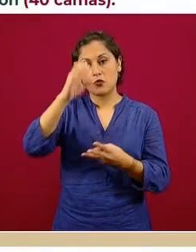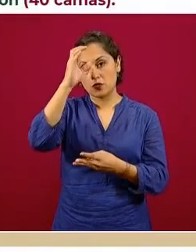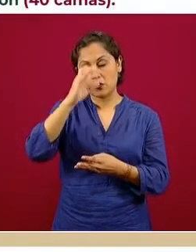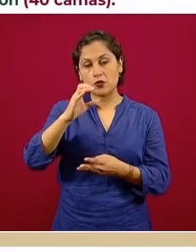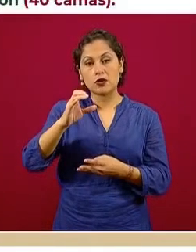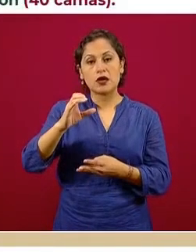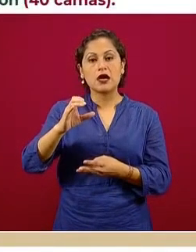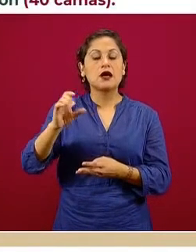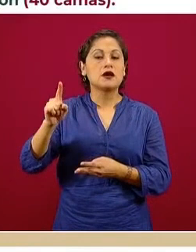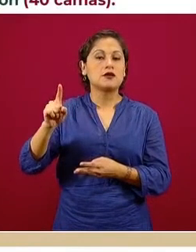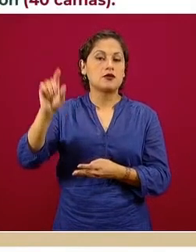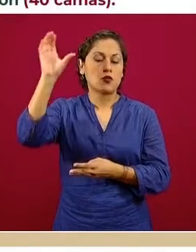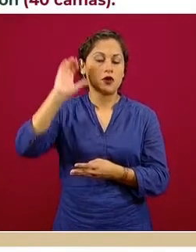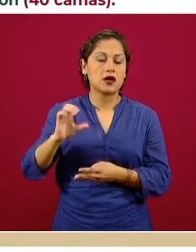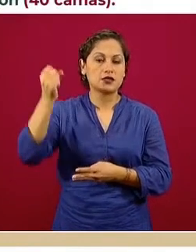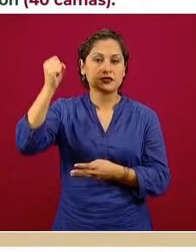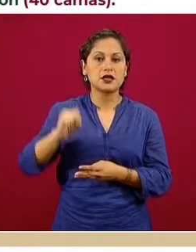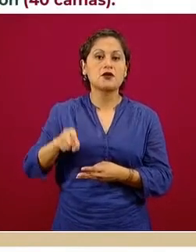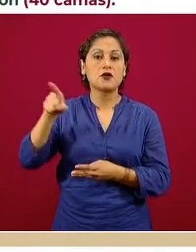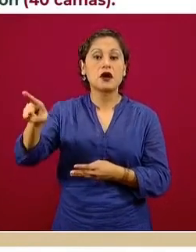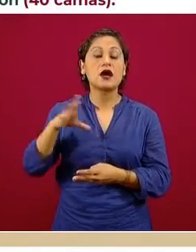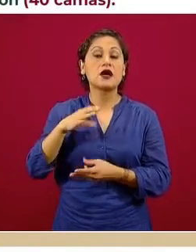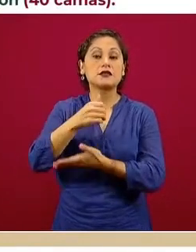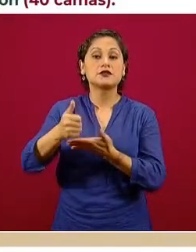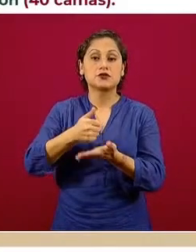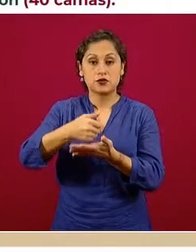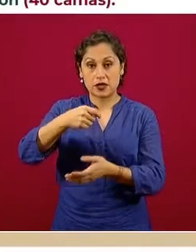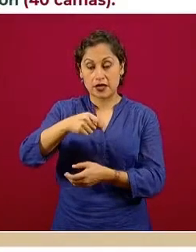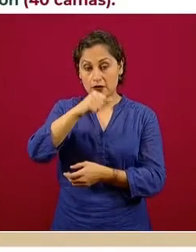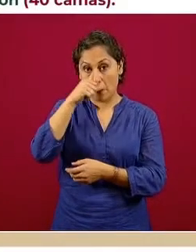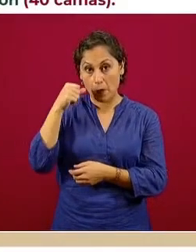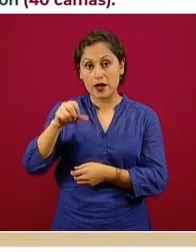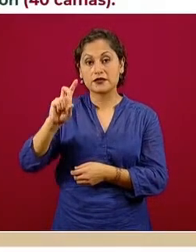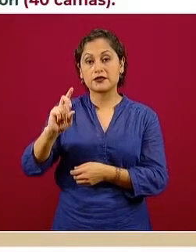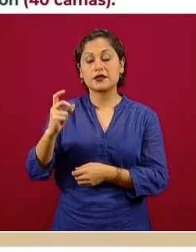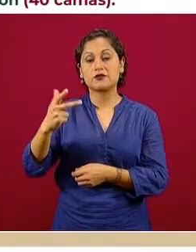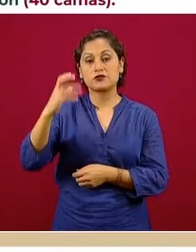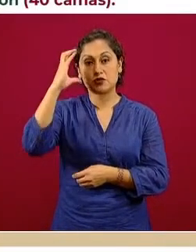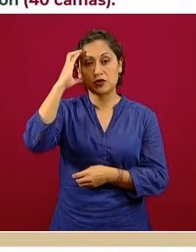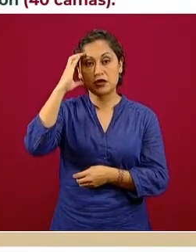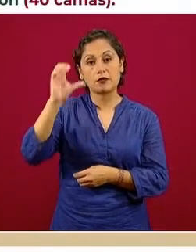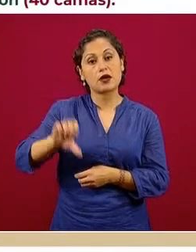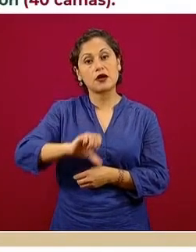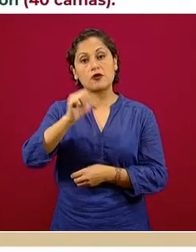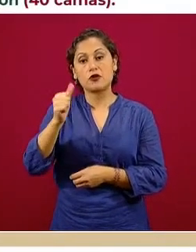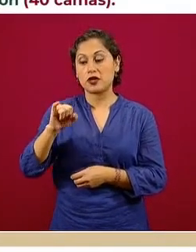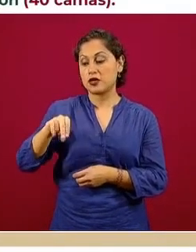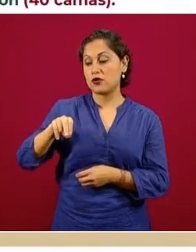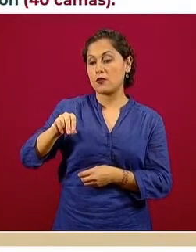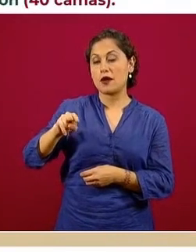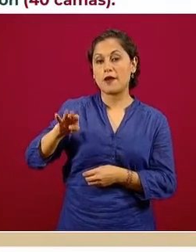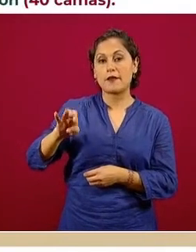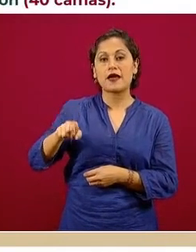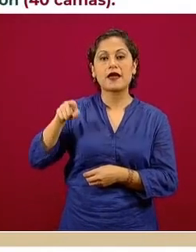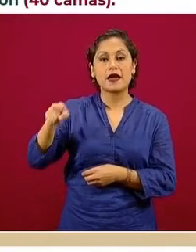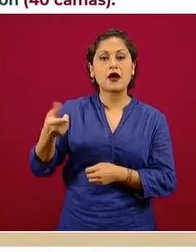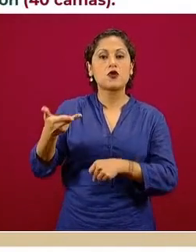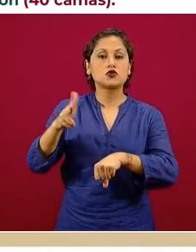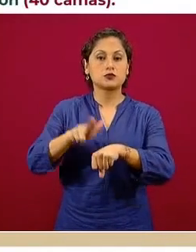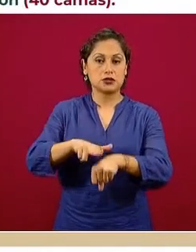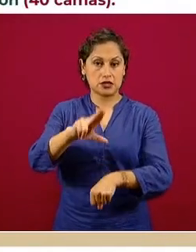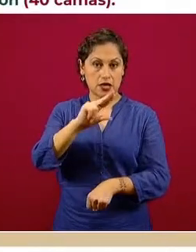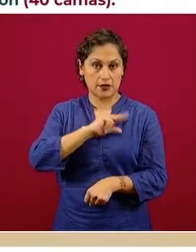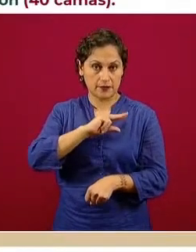en ciudad juárez esta unidad hospitalaria con 38 camas un caso distinto es el de innova bed es un hospital privado